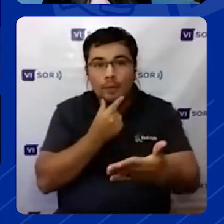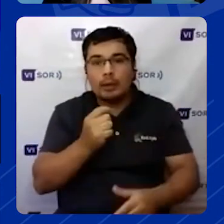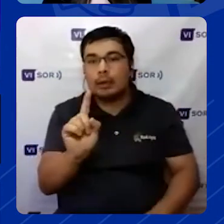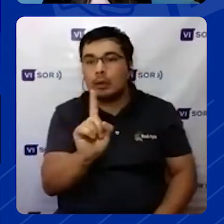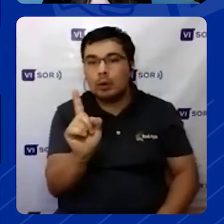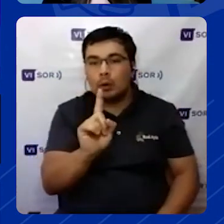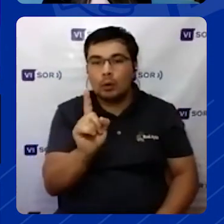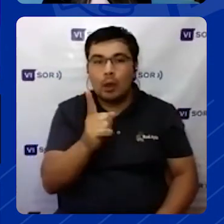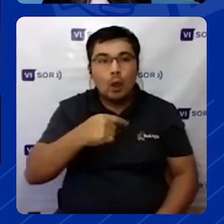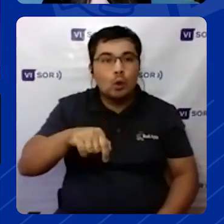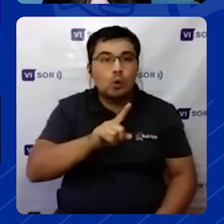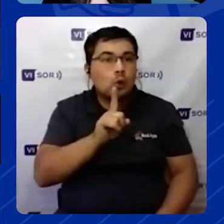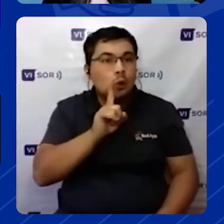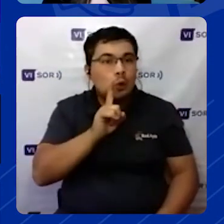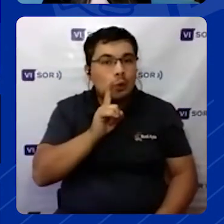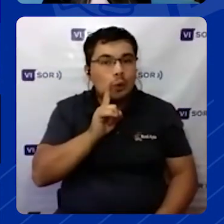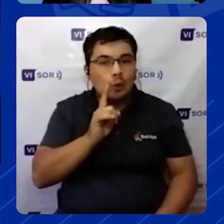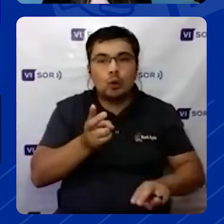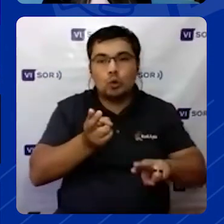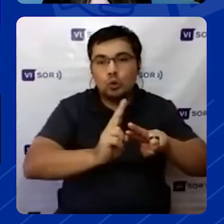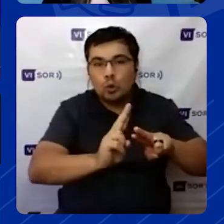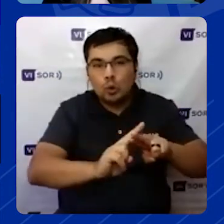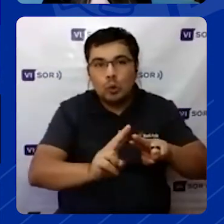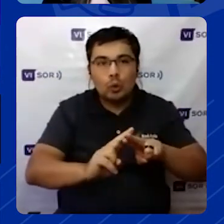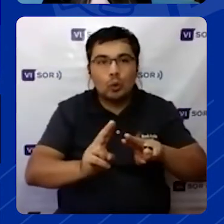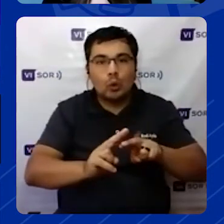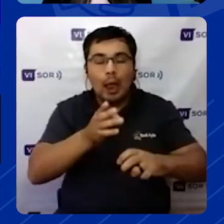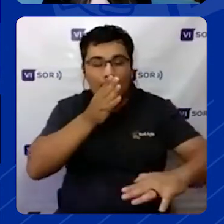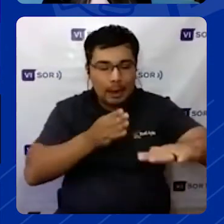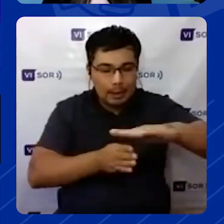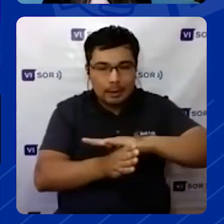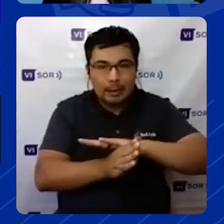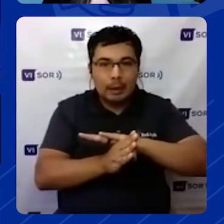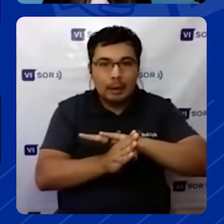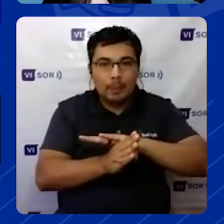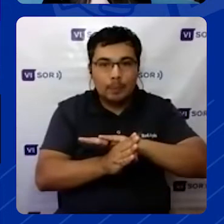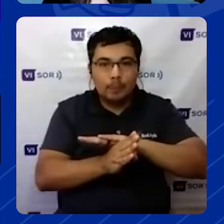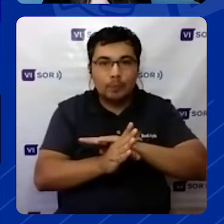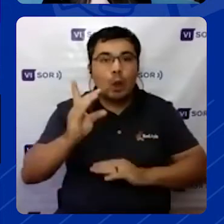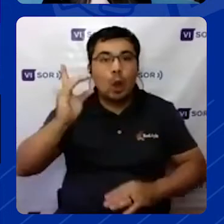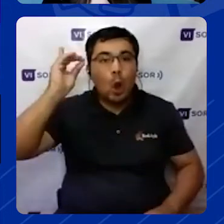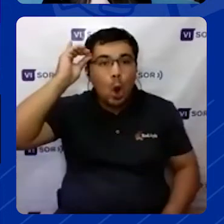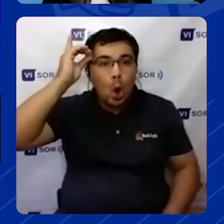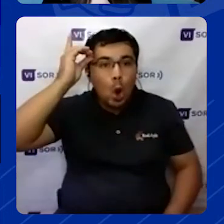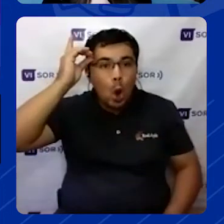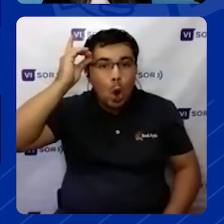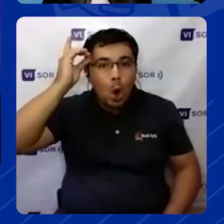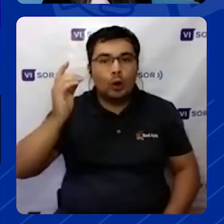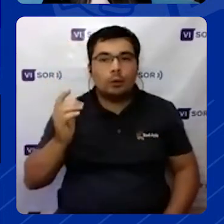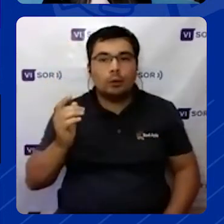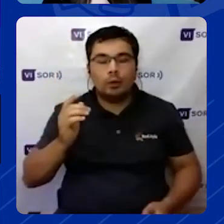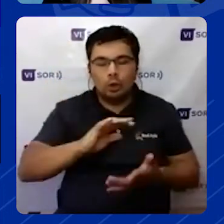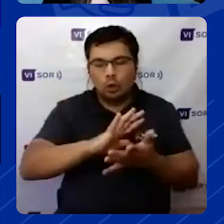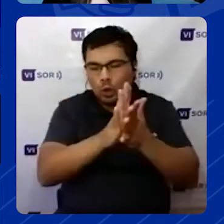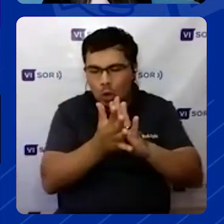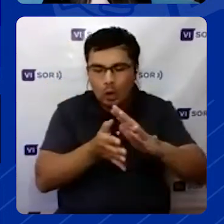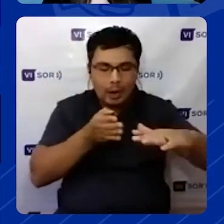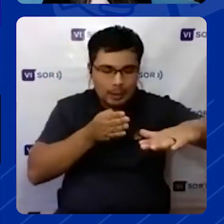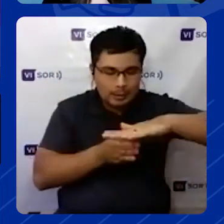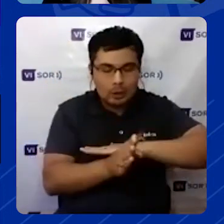de lo que se denomina accesibilidad cognitiva. Es decir, todas las soluciones que tienen que ver con acceso a la comprensión. Por